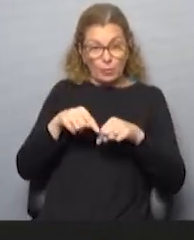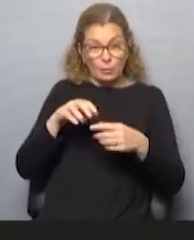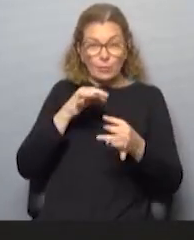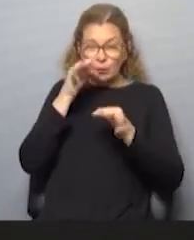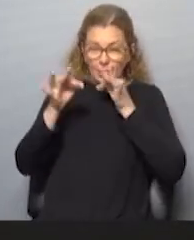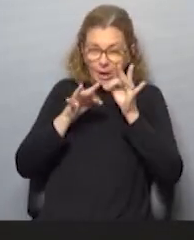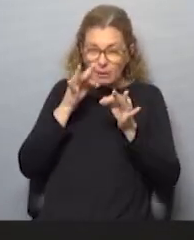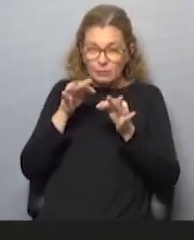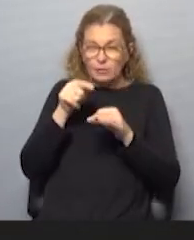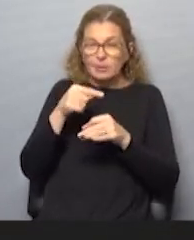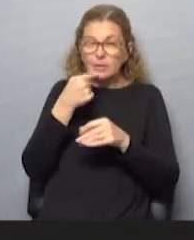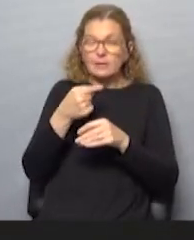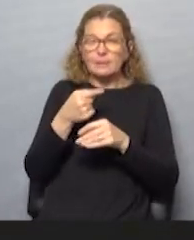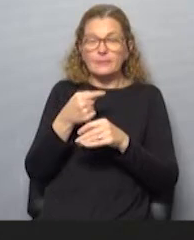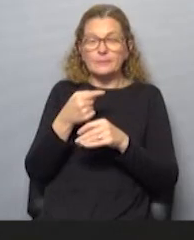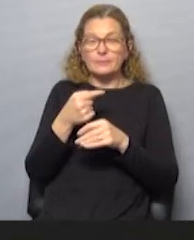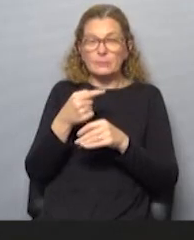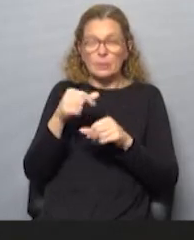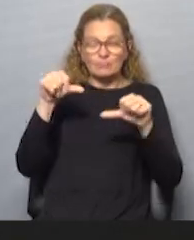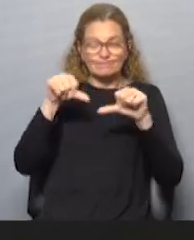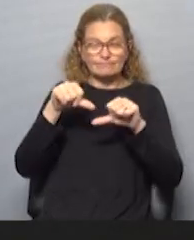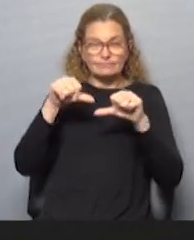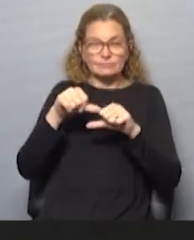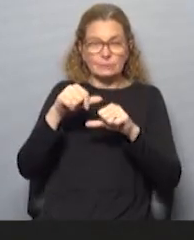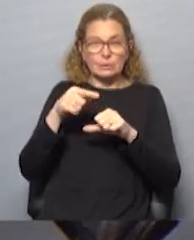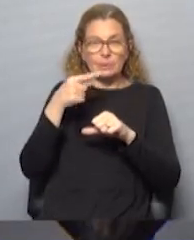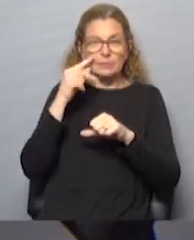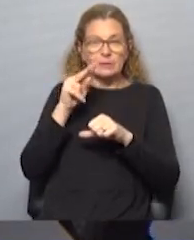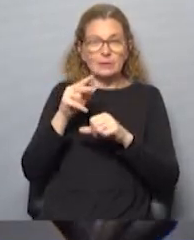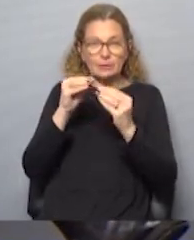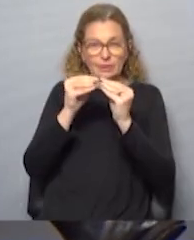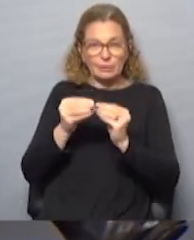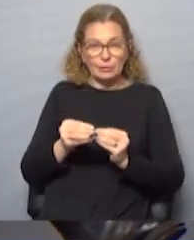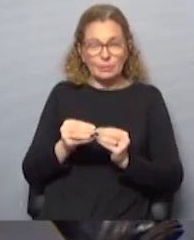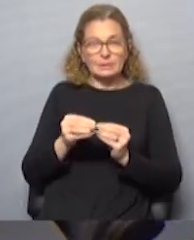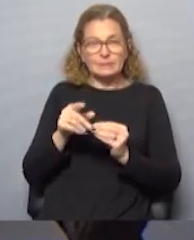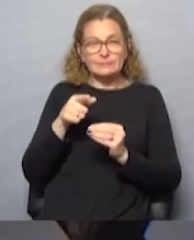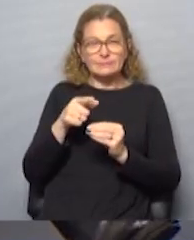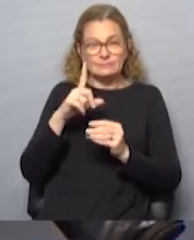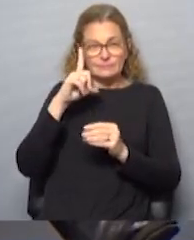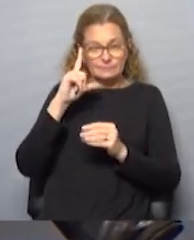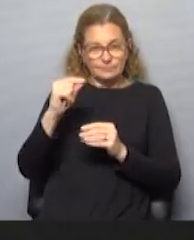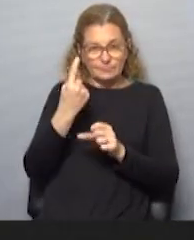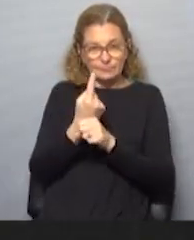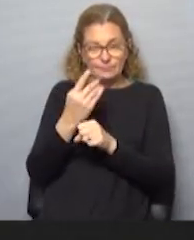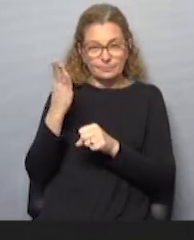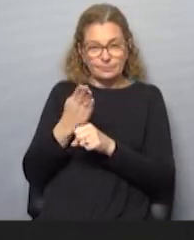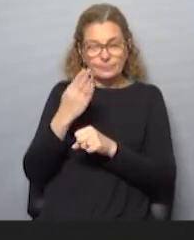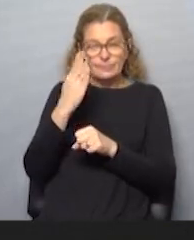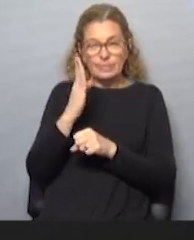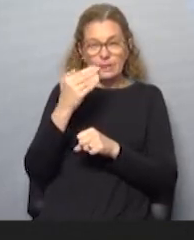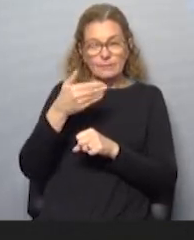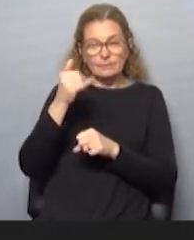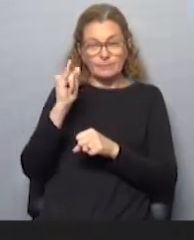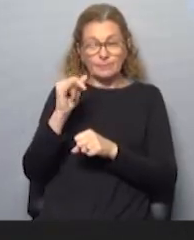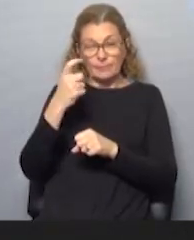declaración en la que consideran muy negativa a la señal que se ha dado en esta rendición de cuentas que se están lejos del 1% del pp y para ciencia